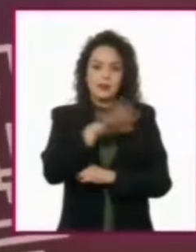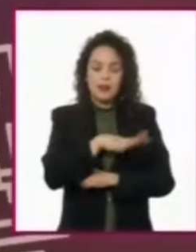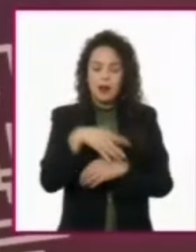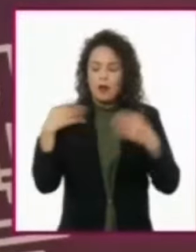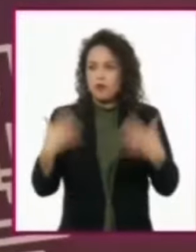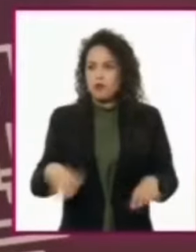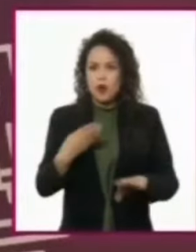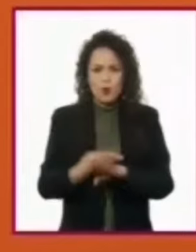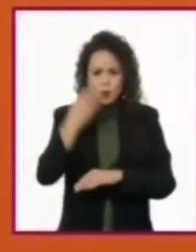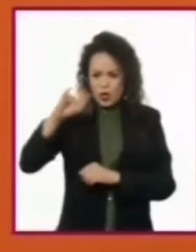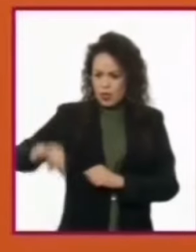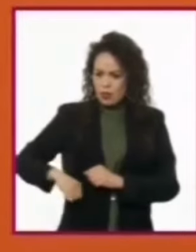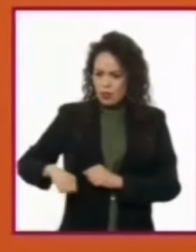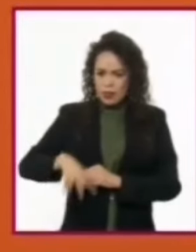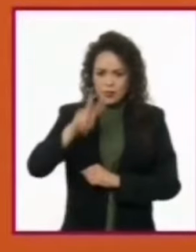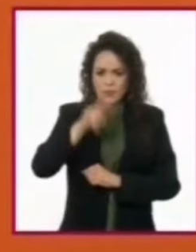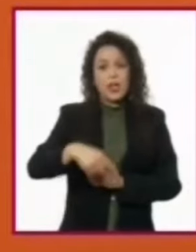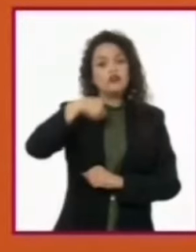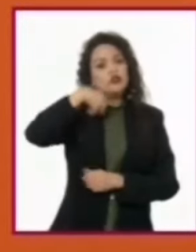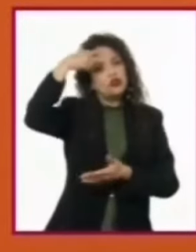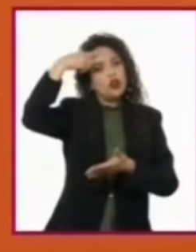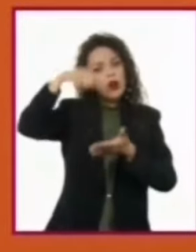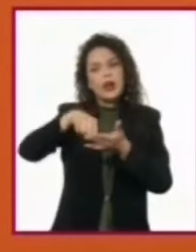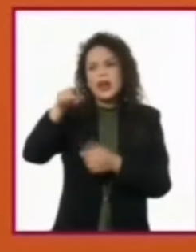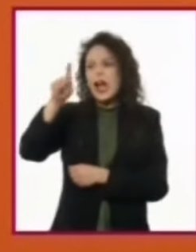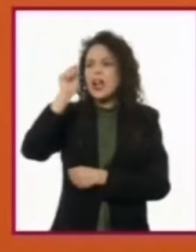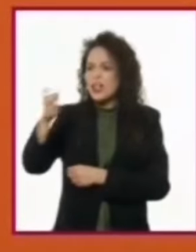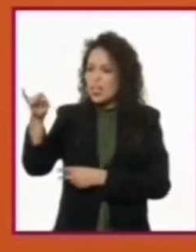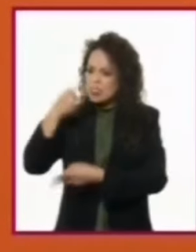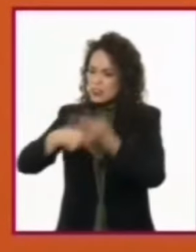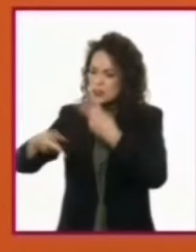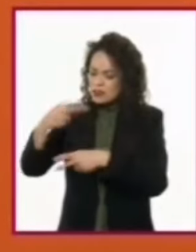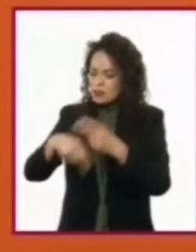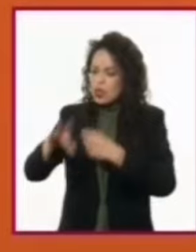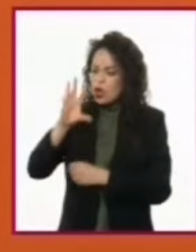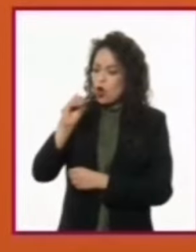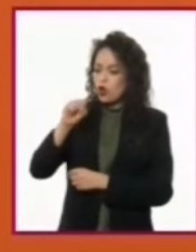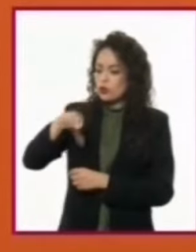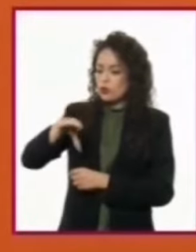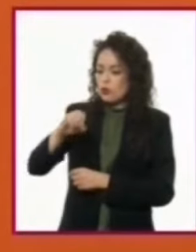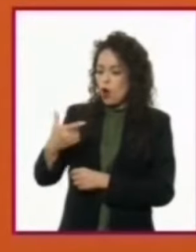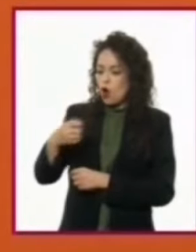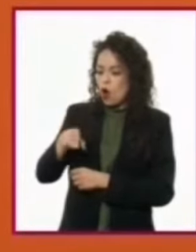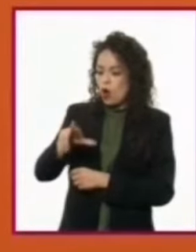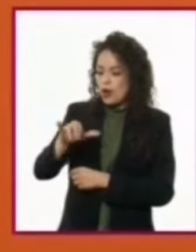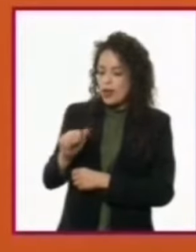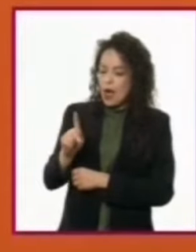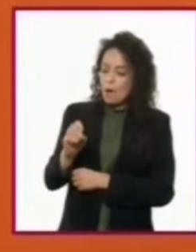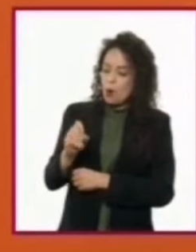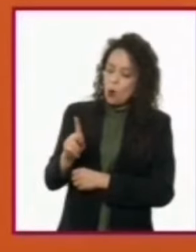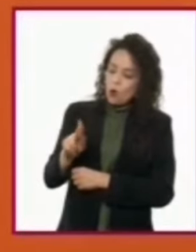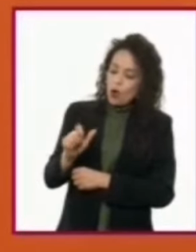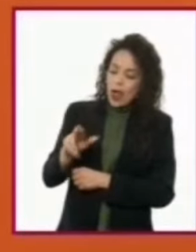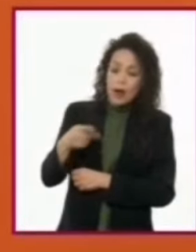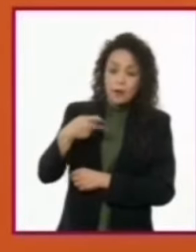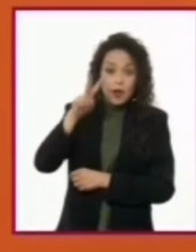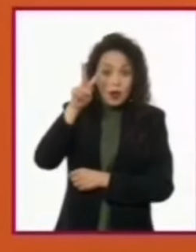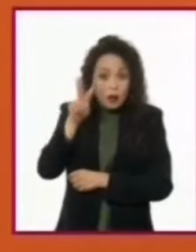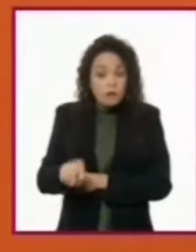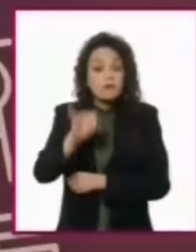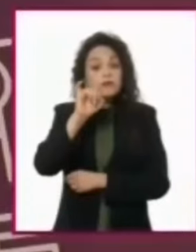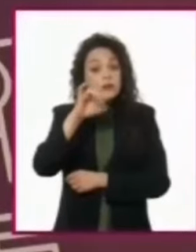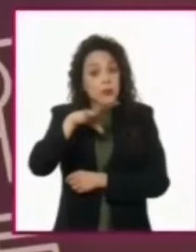Por un momento llegué a pensar que los agujeros negros eran producto de alguna cosmogonía popular. Sin embargo, veo que es más real de lo